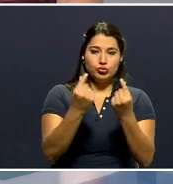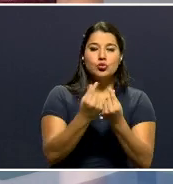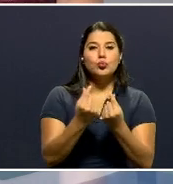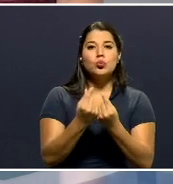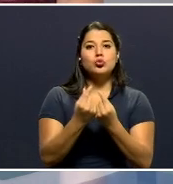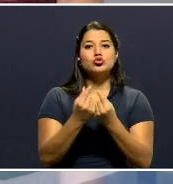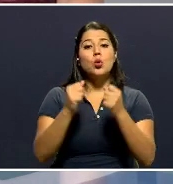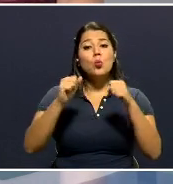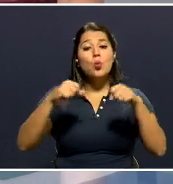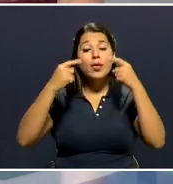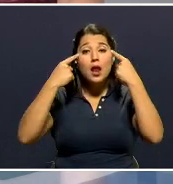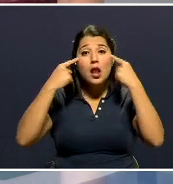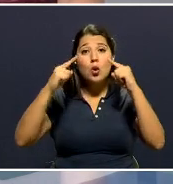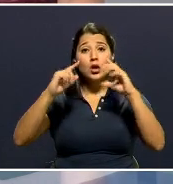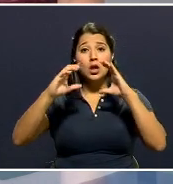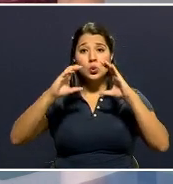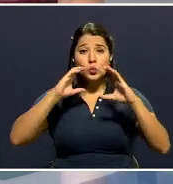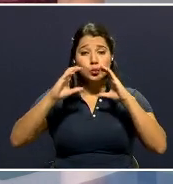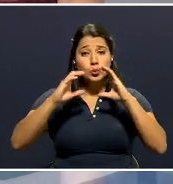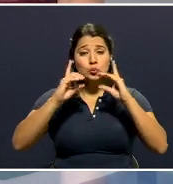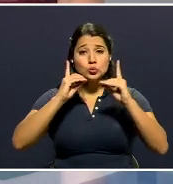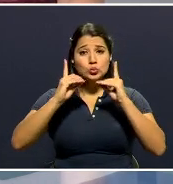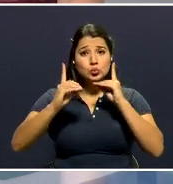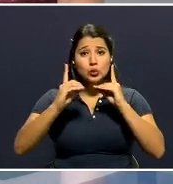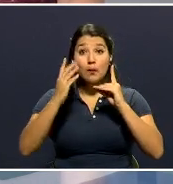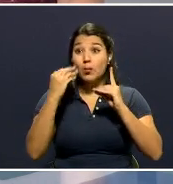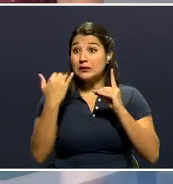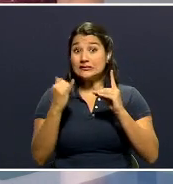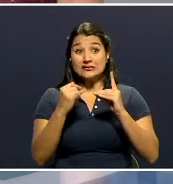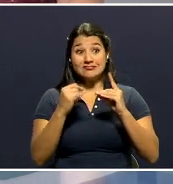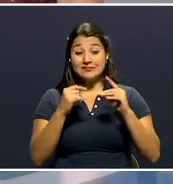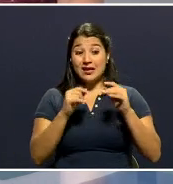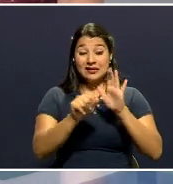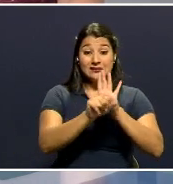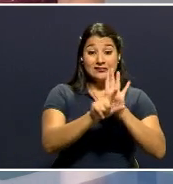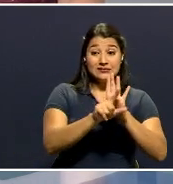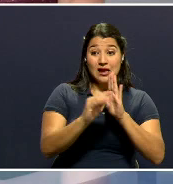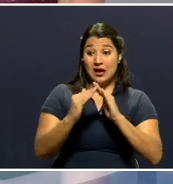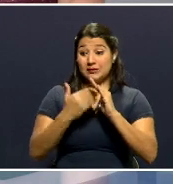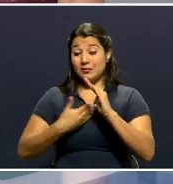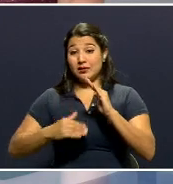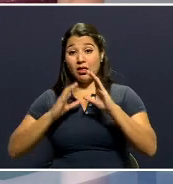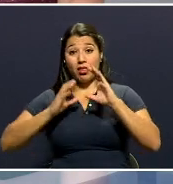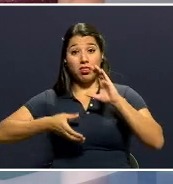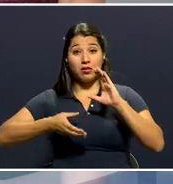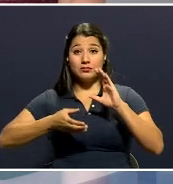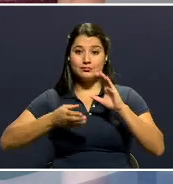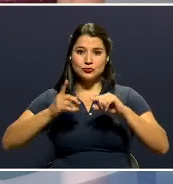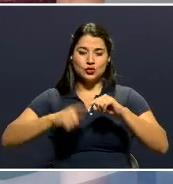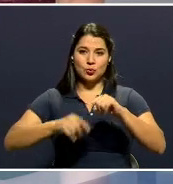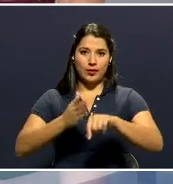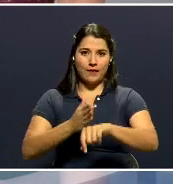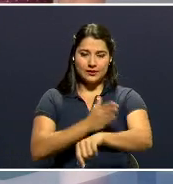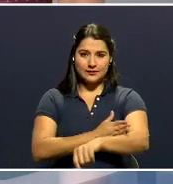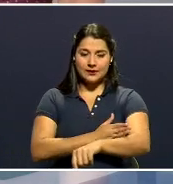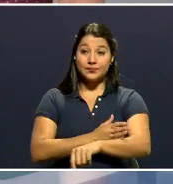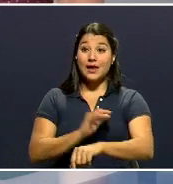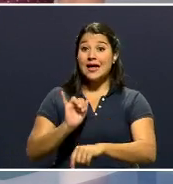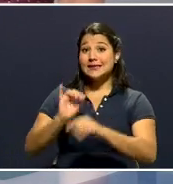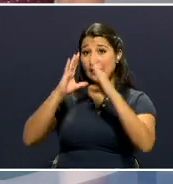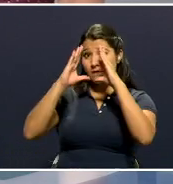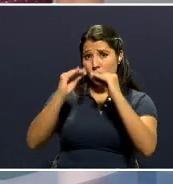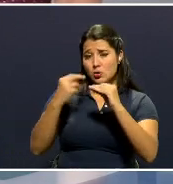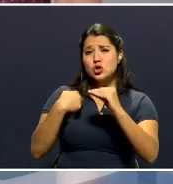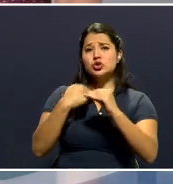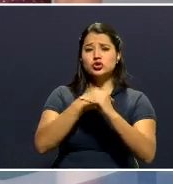es la agenda país la que podría detenerse y el país necesita avanzar. Esta información, por supuesto que la